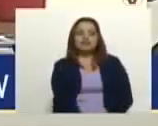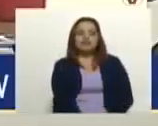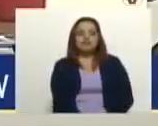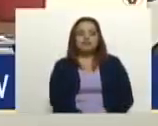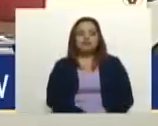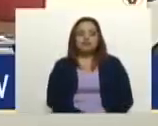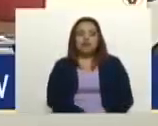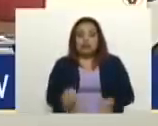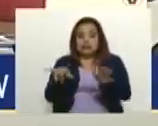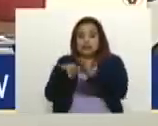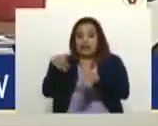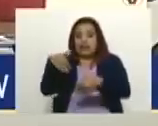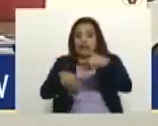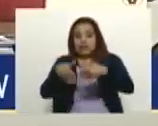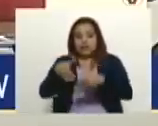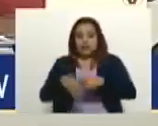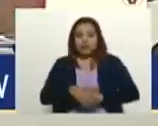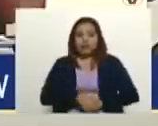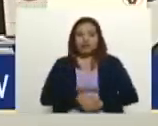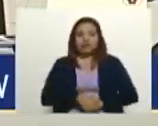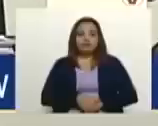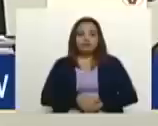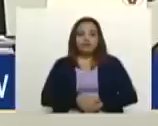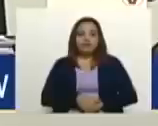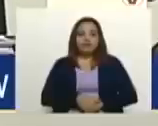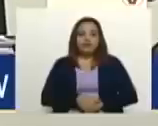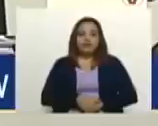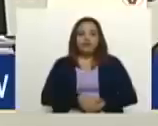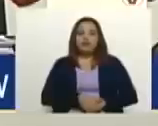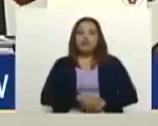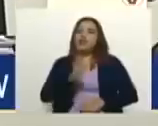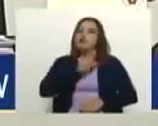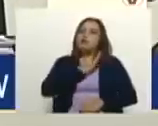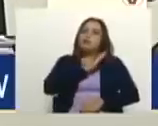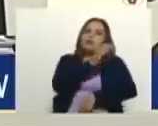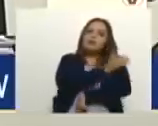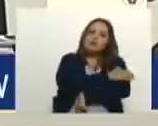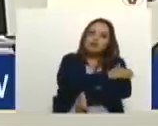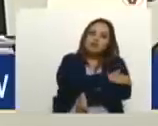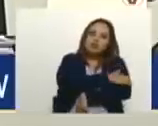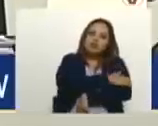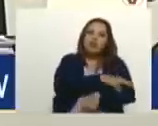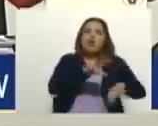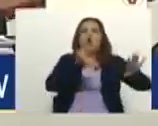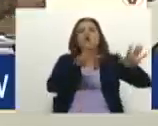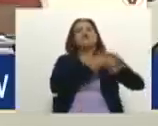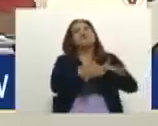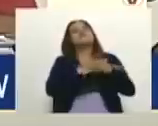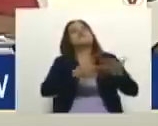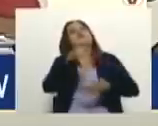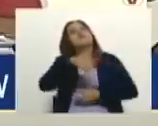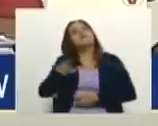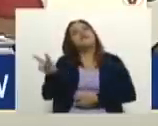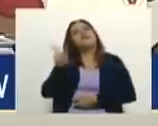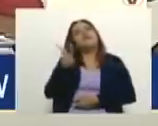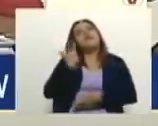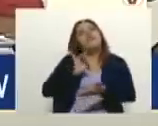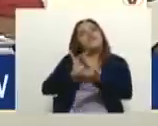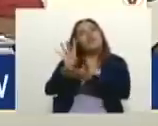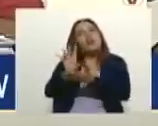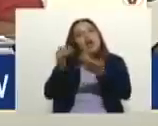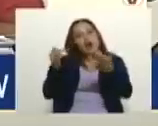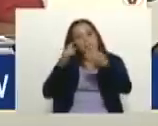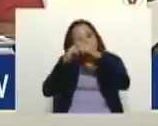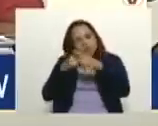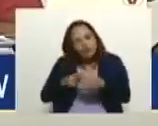Vienen elecciones. Palabras más, palabras menos, de la propia oposición hay 8 millones de venezolanos fuera. Sacamos una cuenta